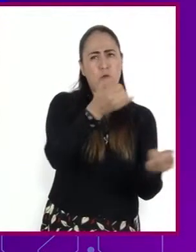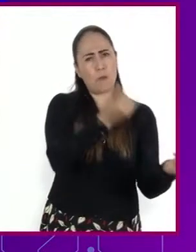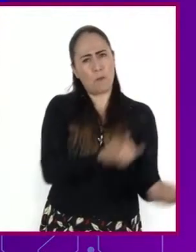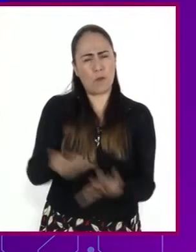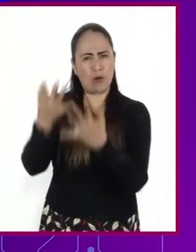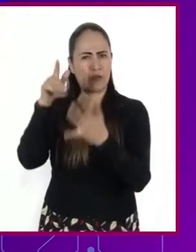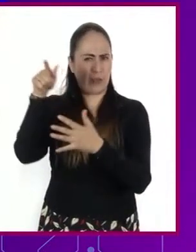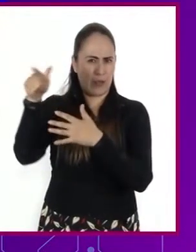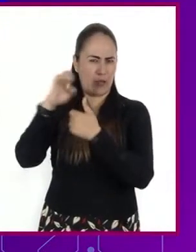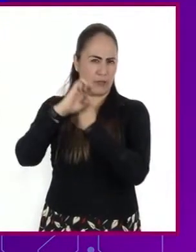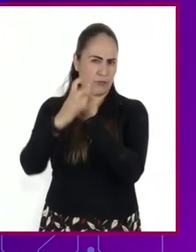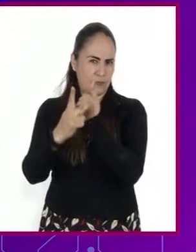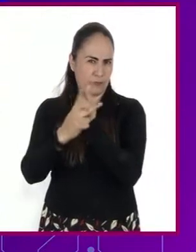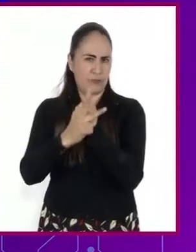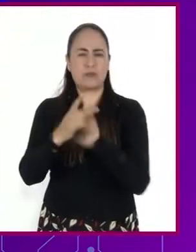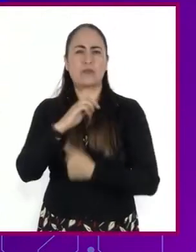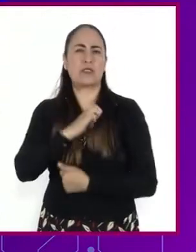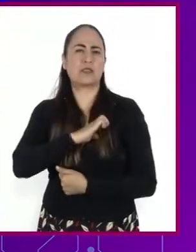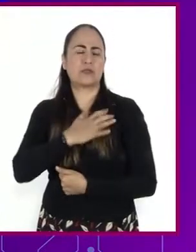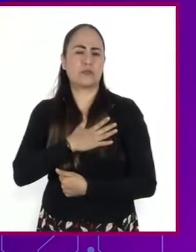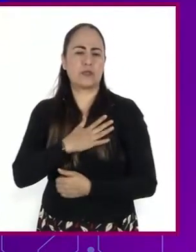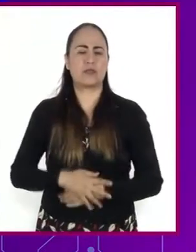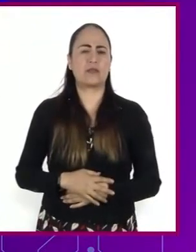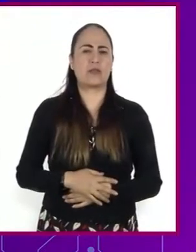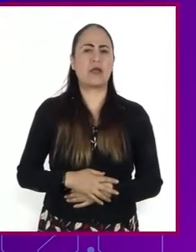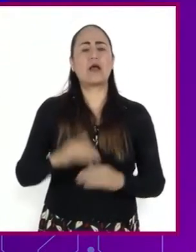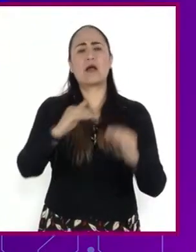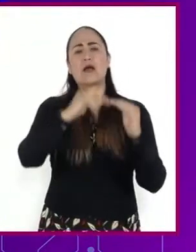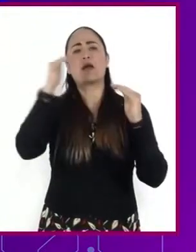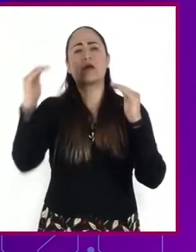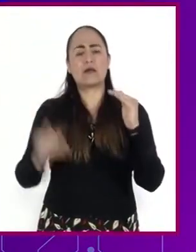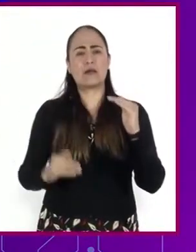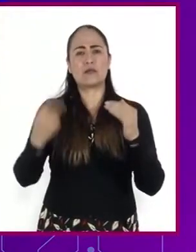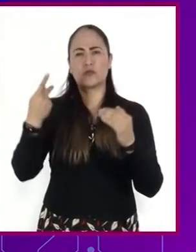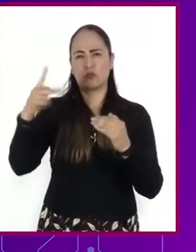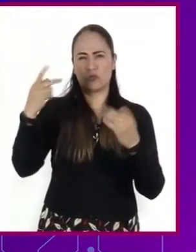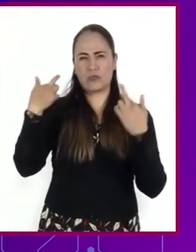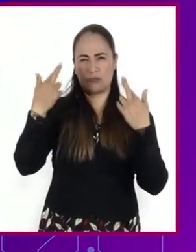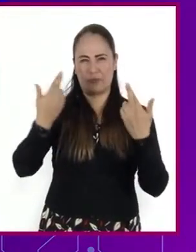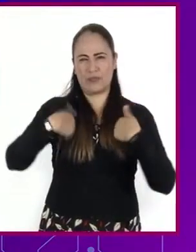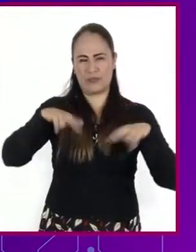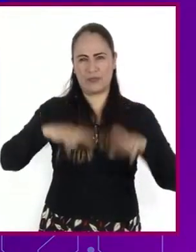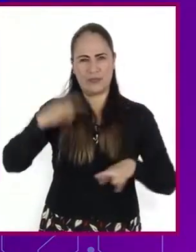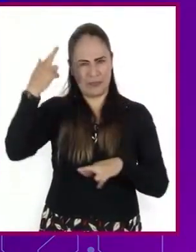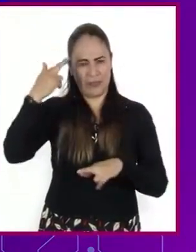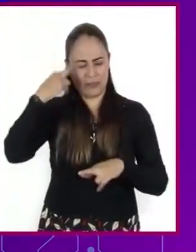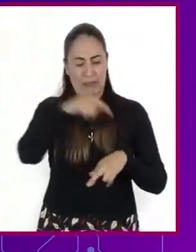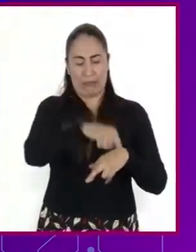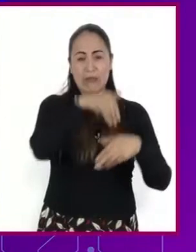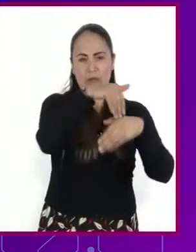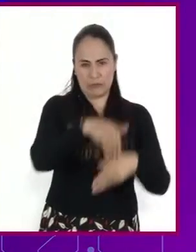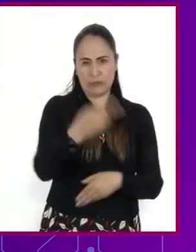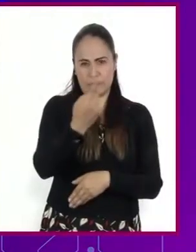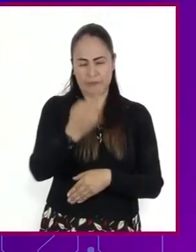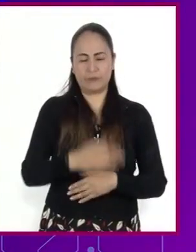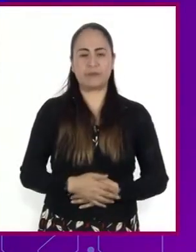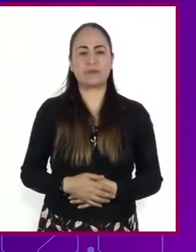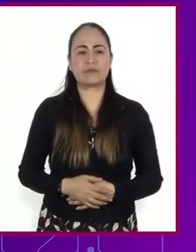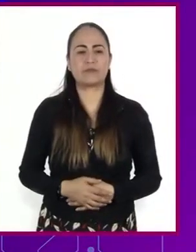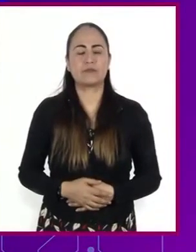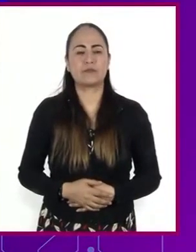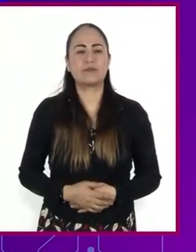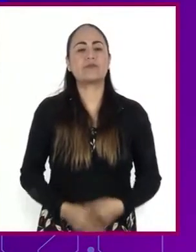Por su parte, la Casa de Contratación de las Indias, que se encontraba en la ciudad de Sevilla, regulaba la navegación